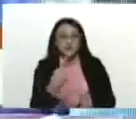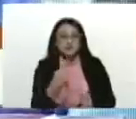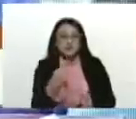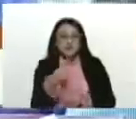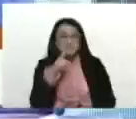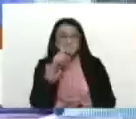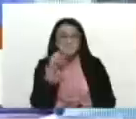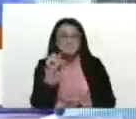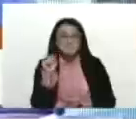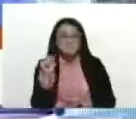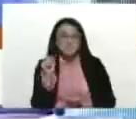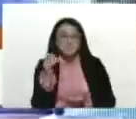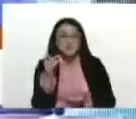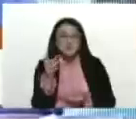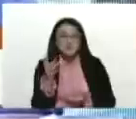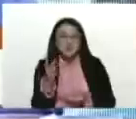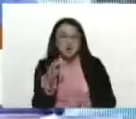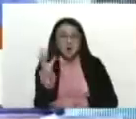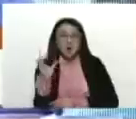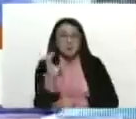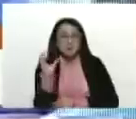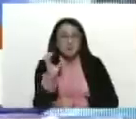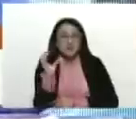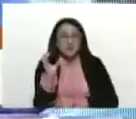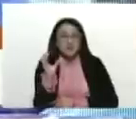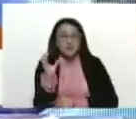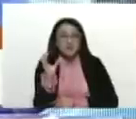era autobusero y que era Cómo se llama colombiano